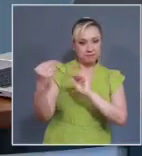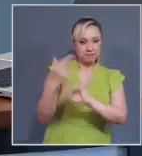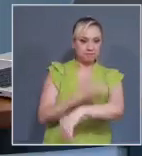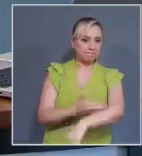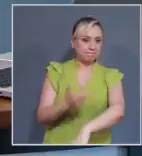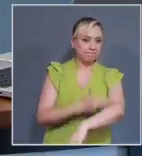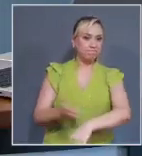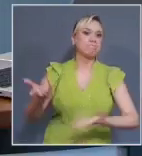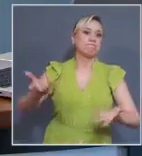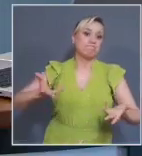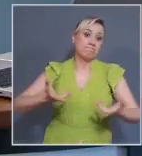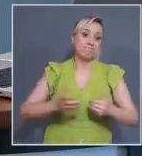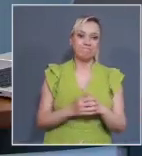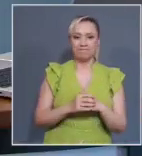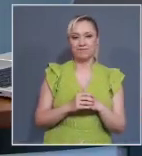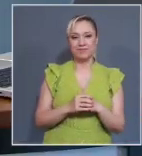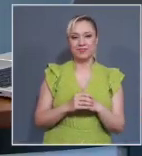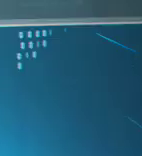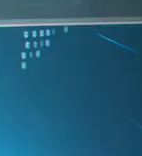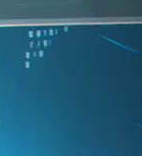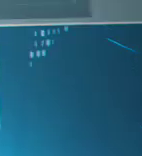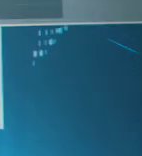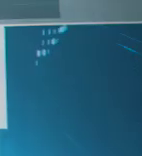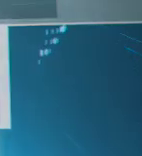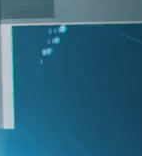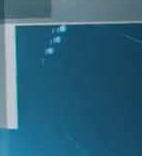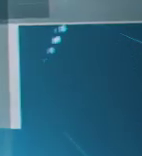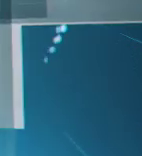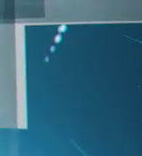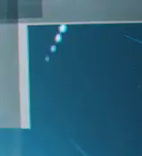Y ahora, las breves del mundo.